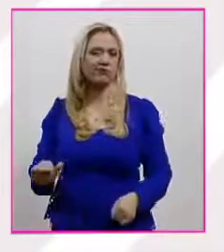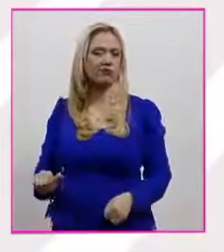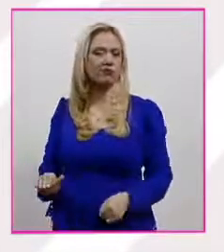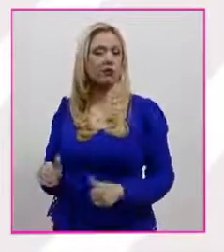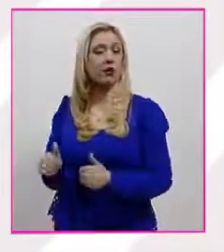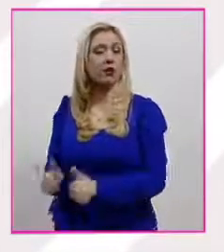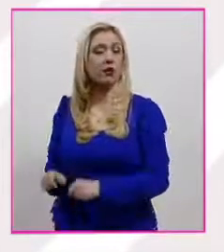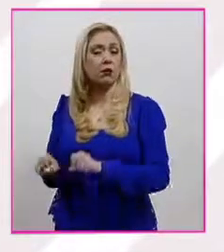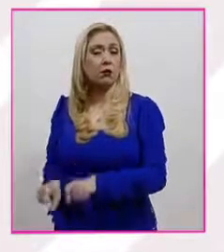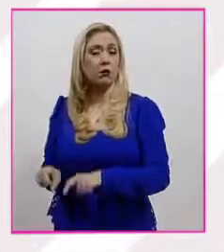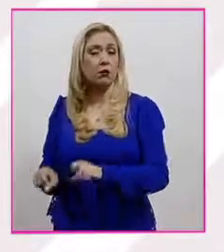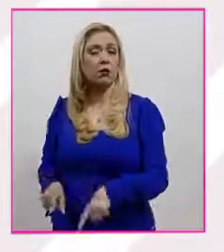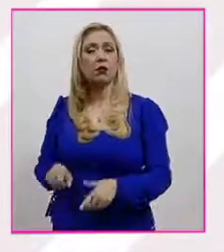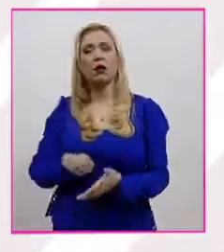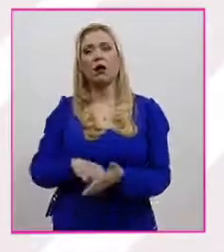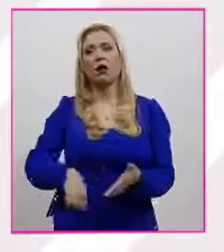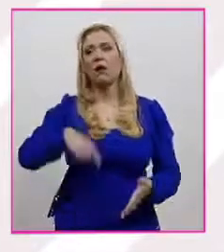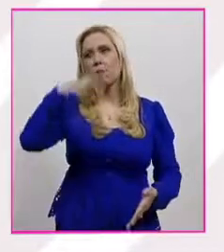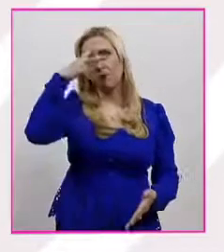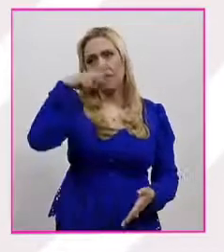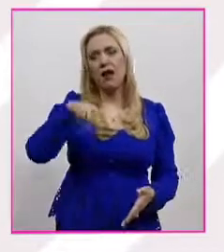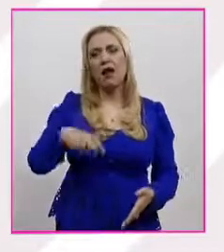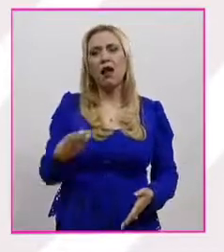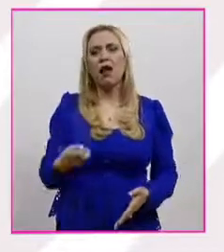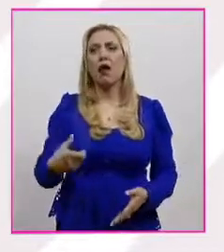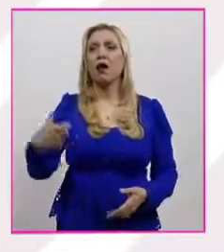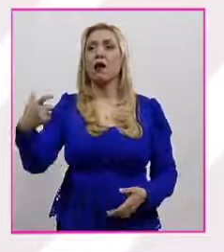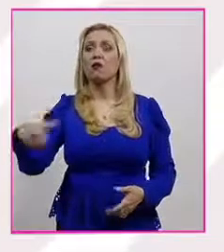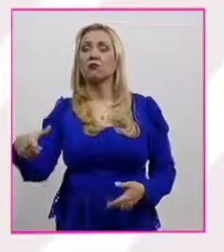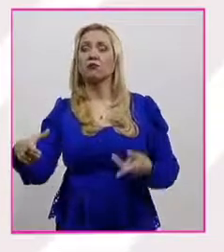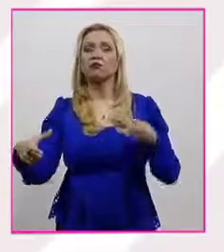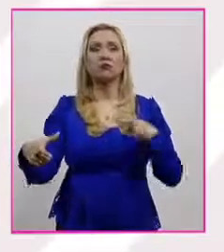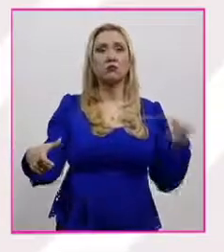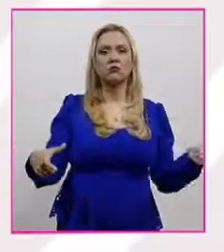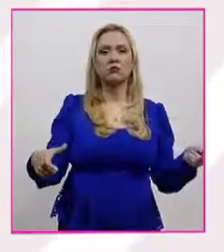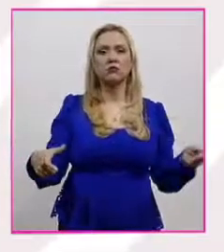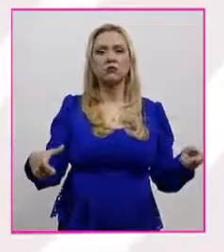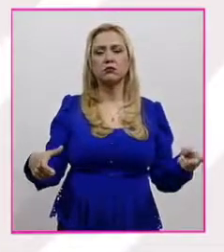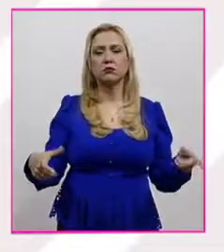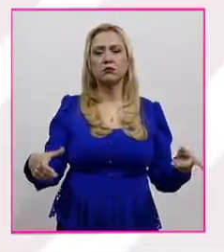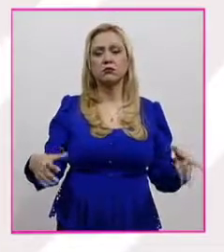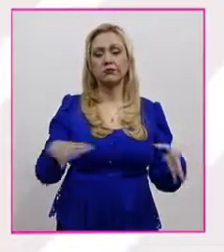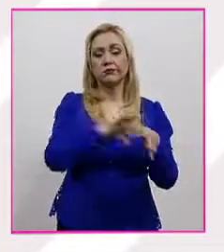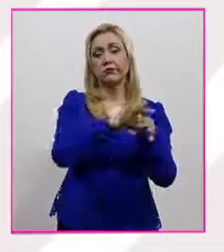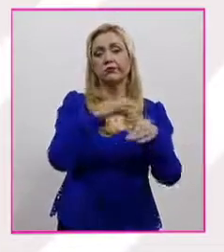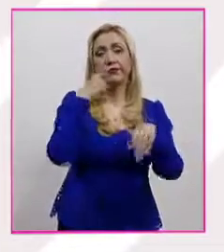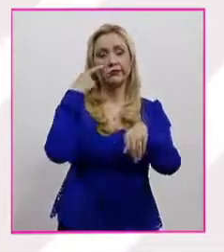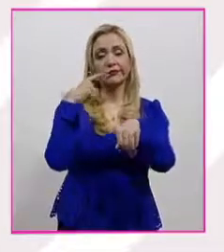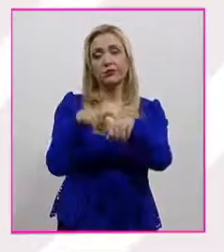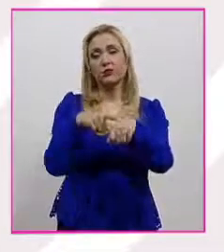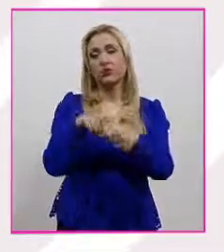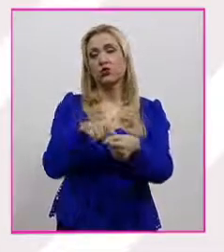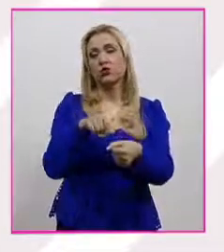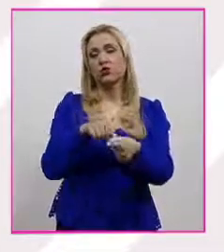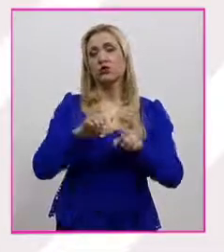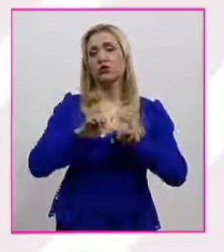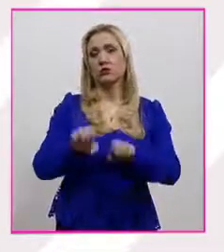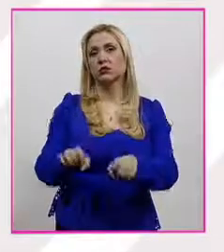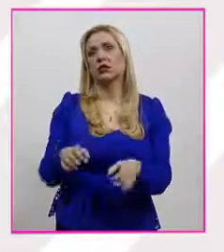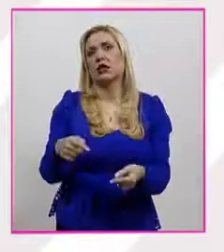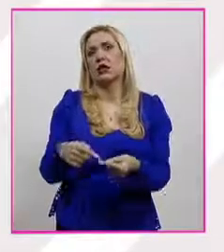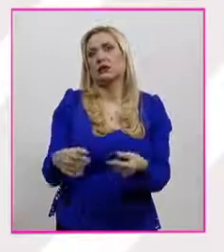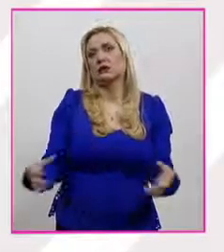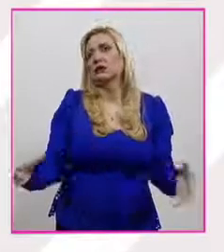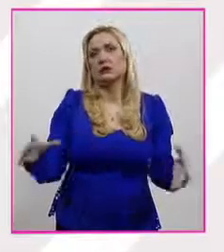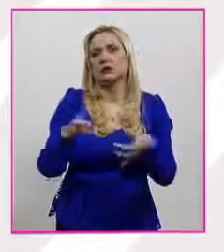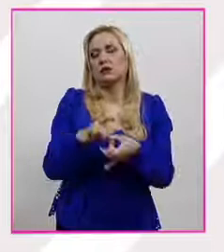que en México nos da por llamar clasismo es el resultado del racismo, digamos, ¿no? Entonces, claro, hay